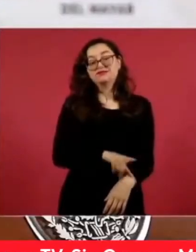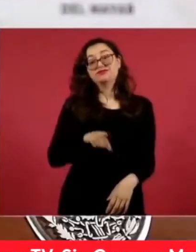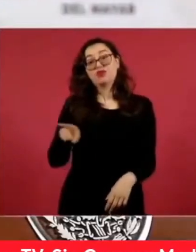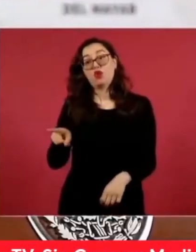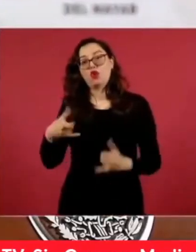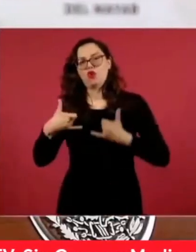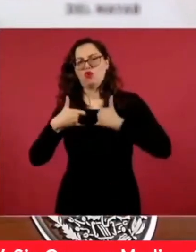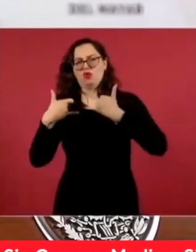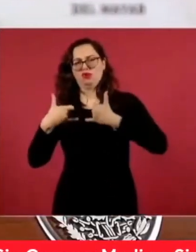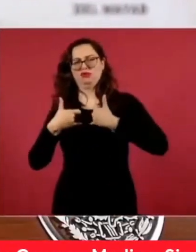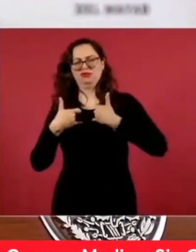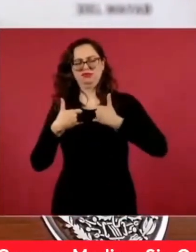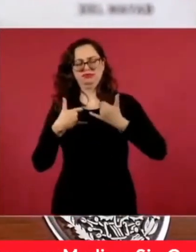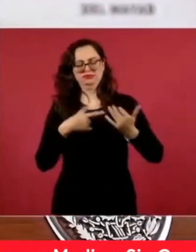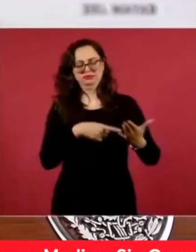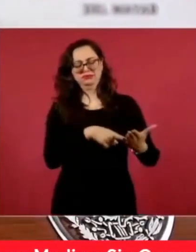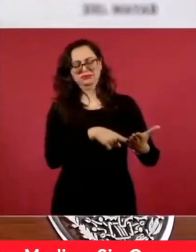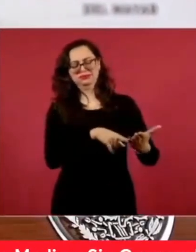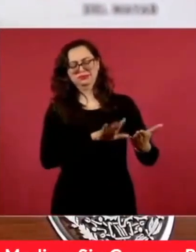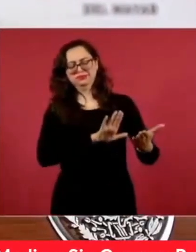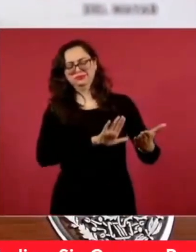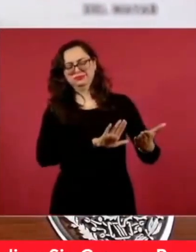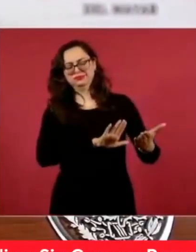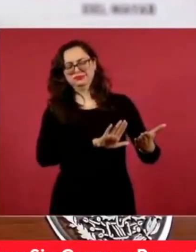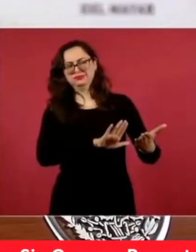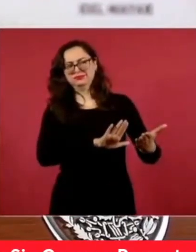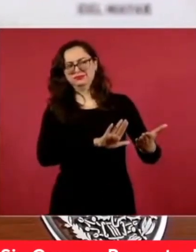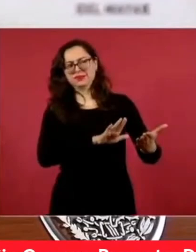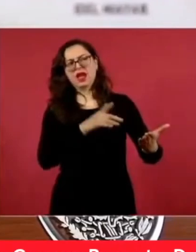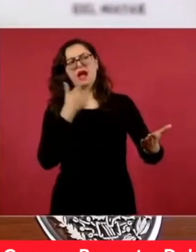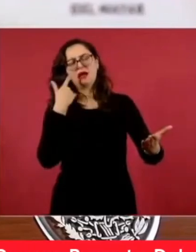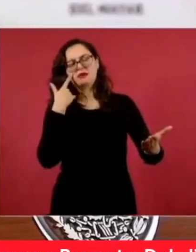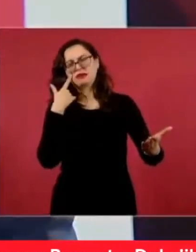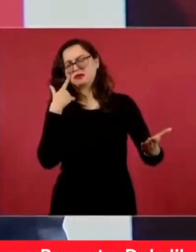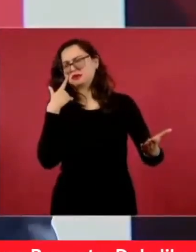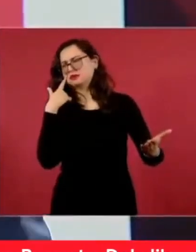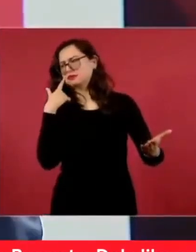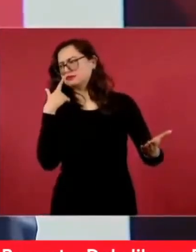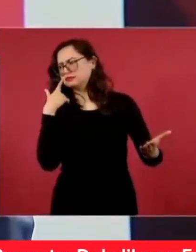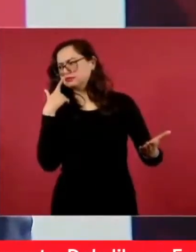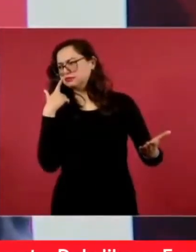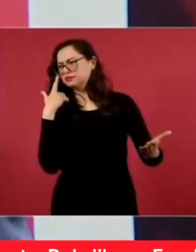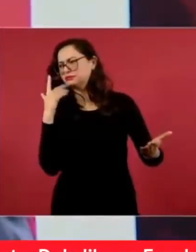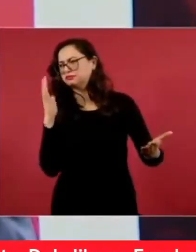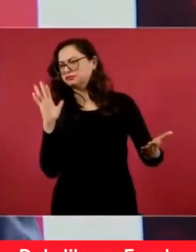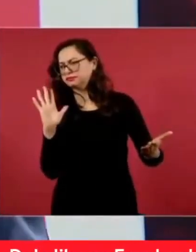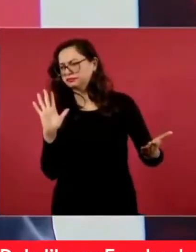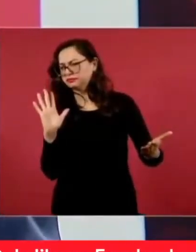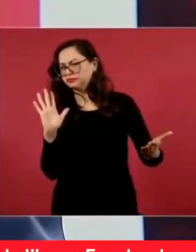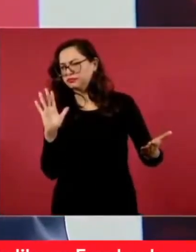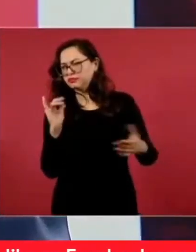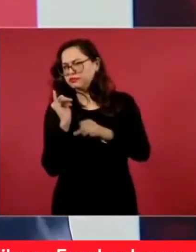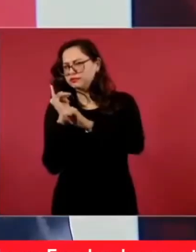no, porque con los jóvenes iniciaron, ¿cómo se llaman esto de las noticias falsas?